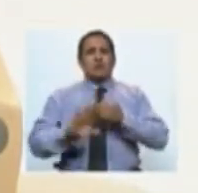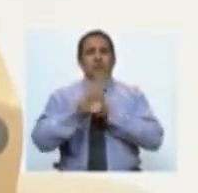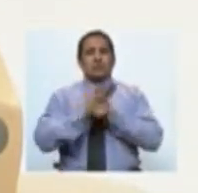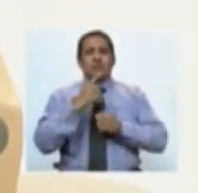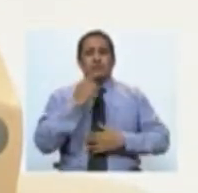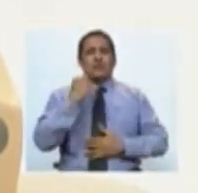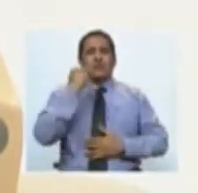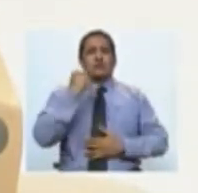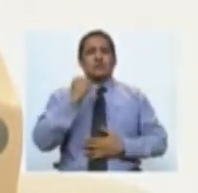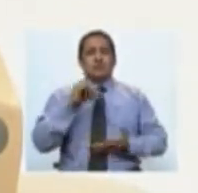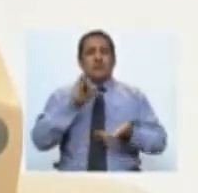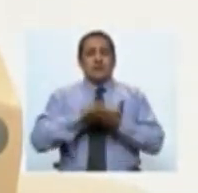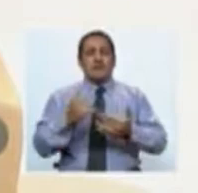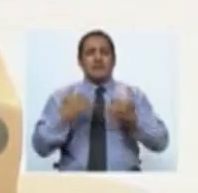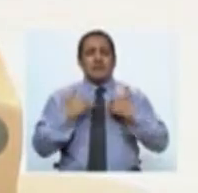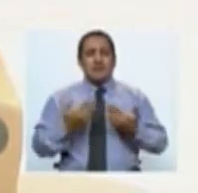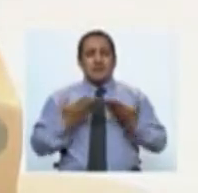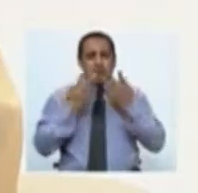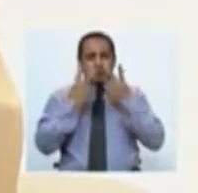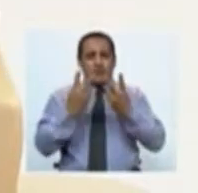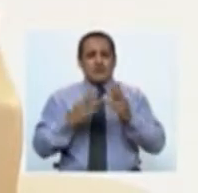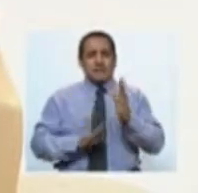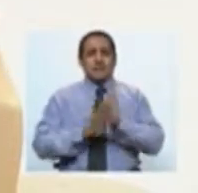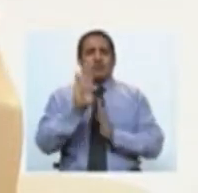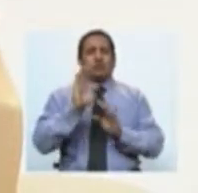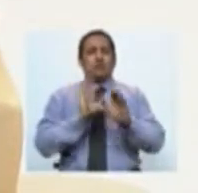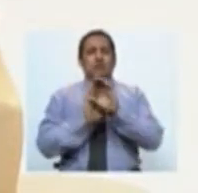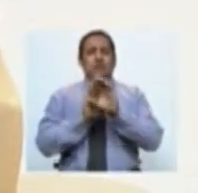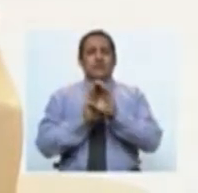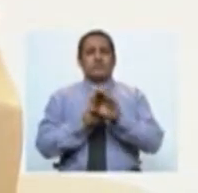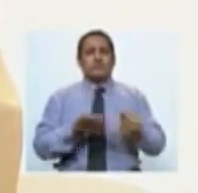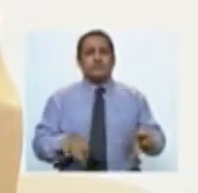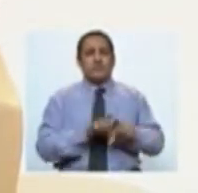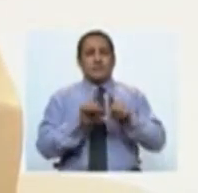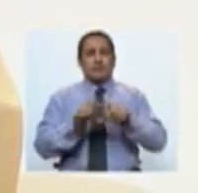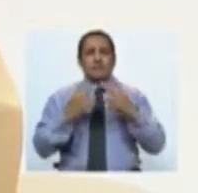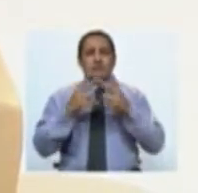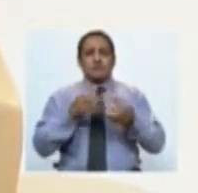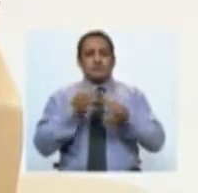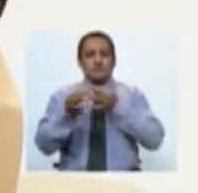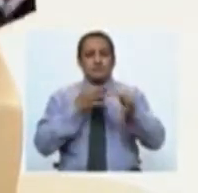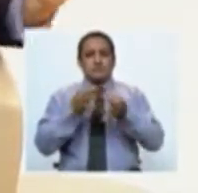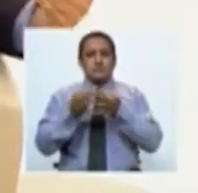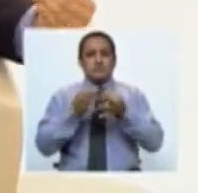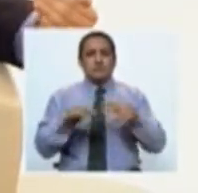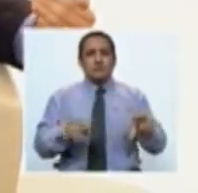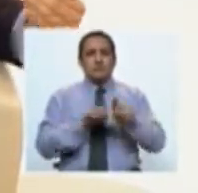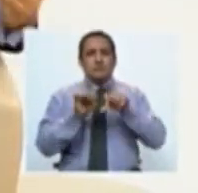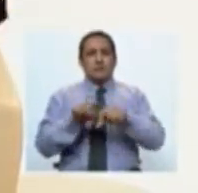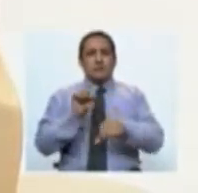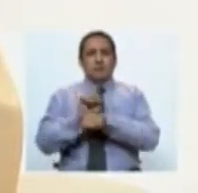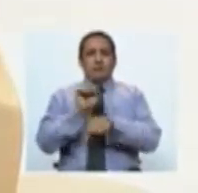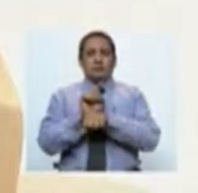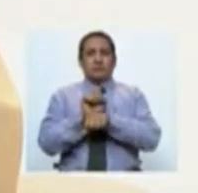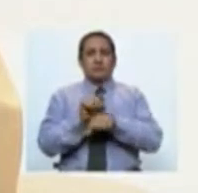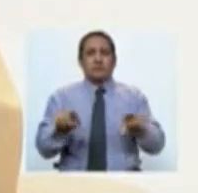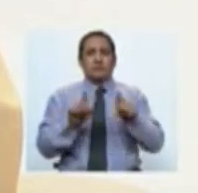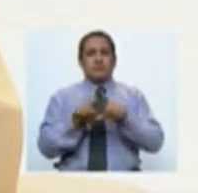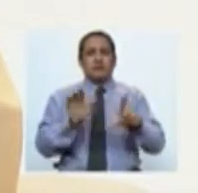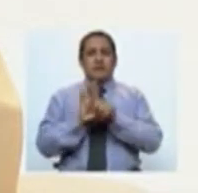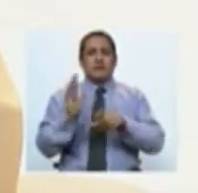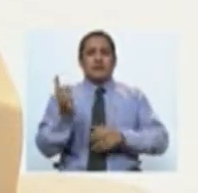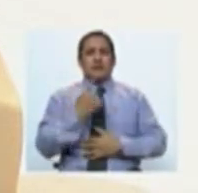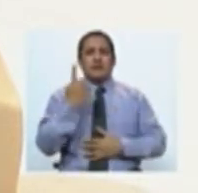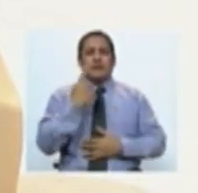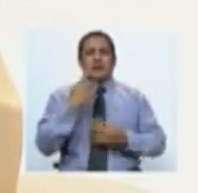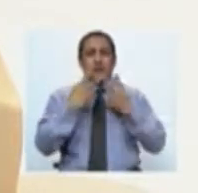protección de un derecho que debe tener desarrollo constitucional. Y justamente señala que la Ley General de Educación y tanto la ley